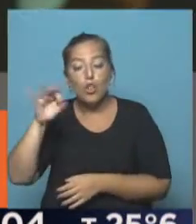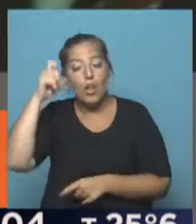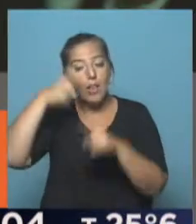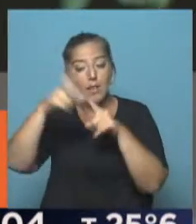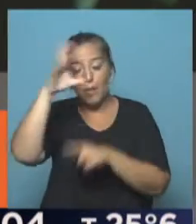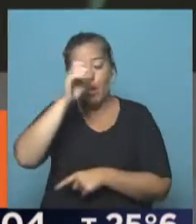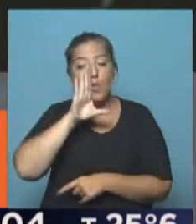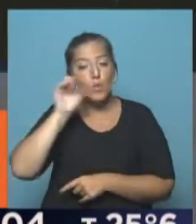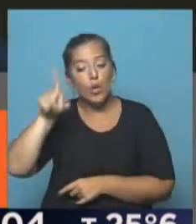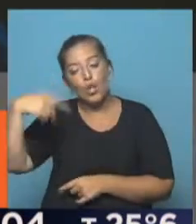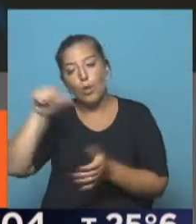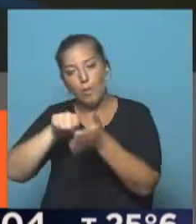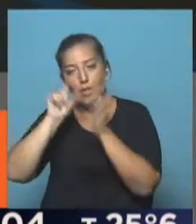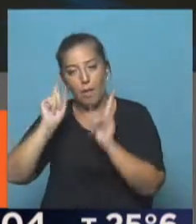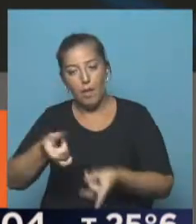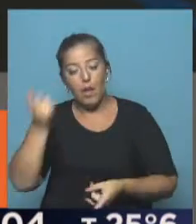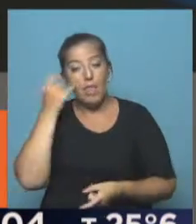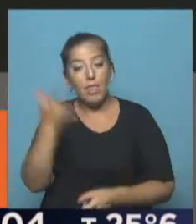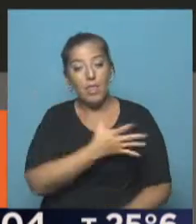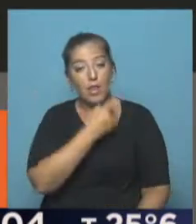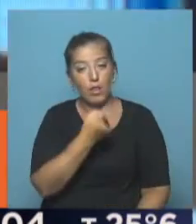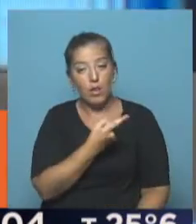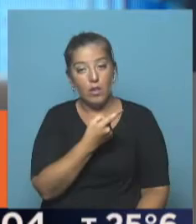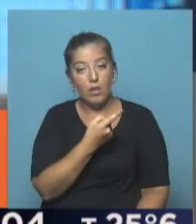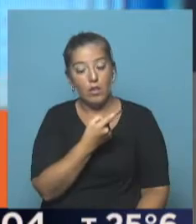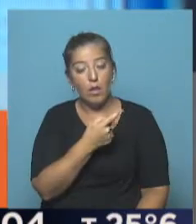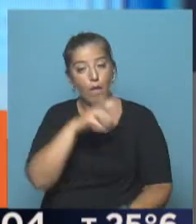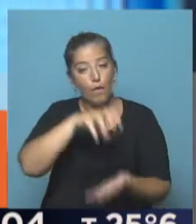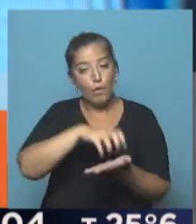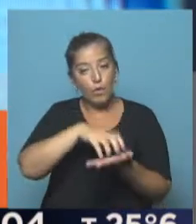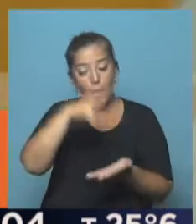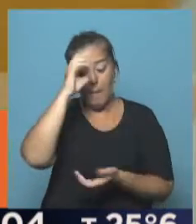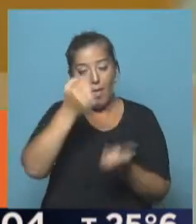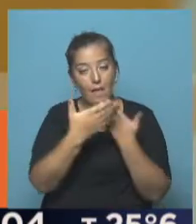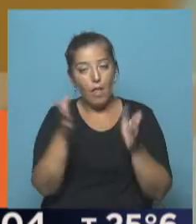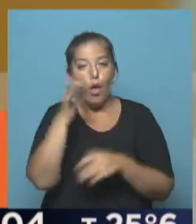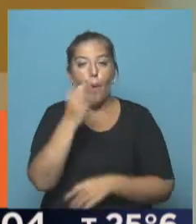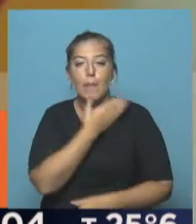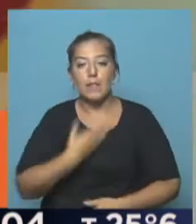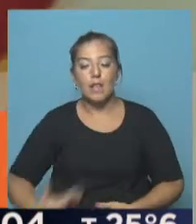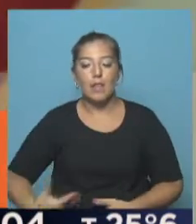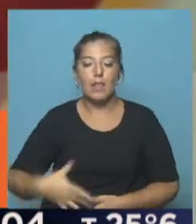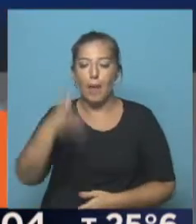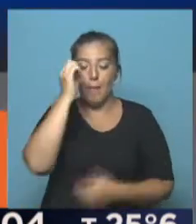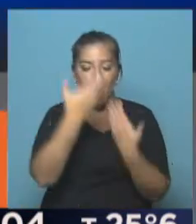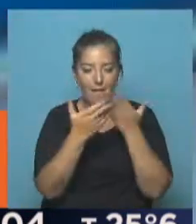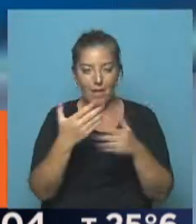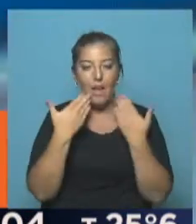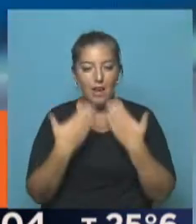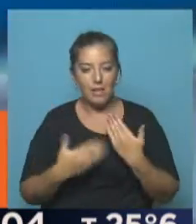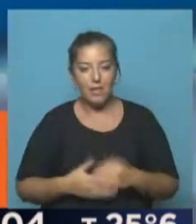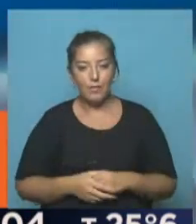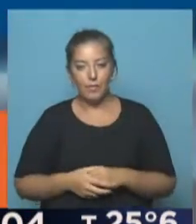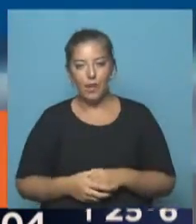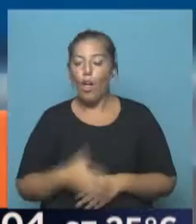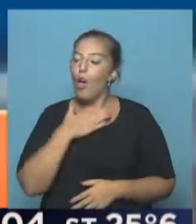Unidos, entre otros países, y director, ¿es director de la Fundación Embajada Abierta o presidente de la Fundación Embajada Abierta? Gracias por estar con nosotros, Contento Jorge.